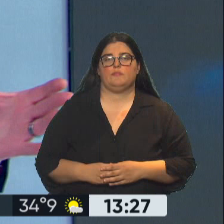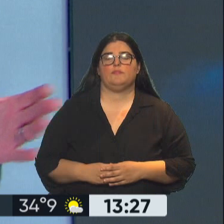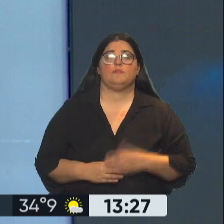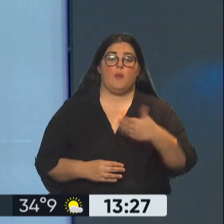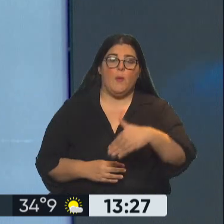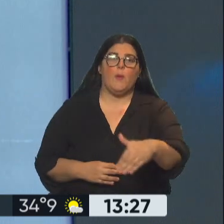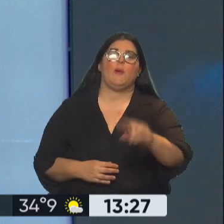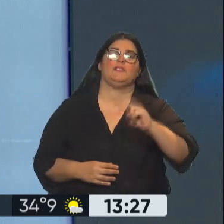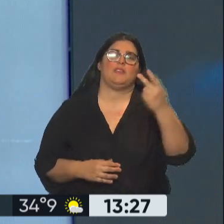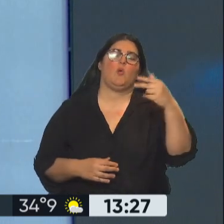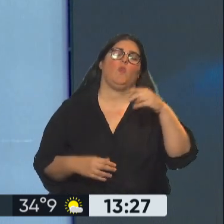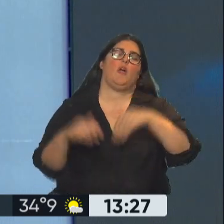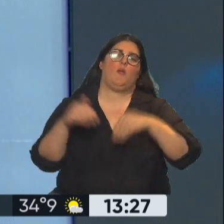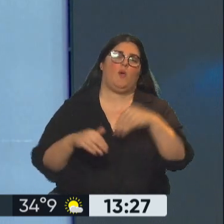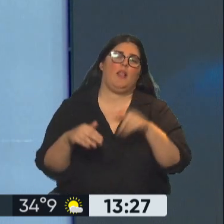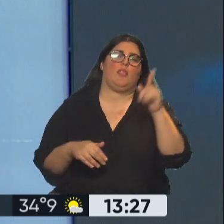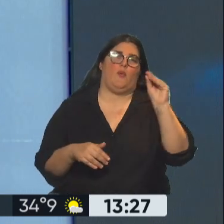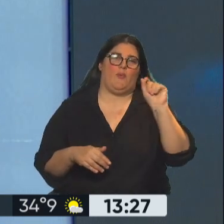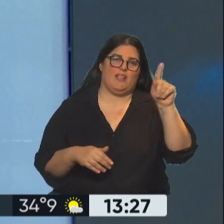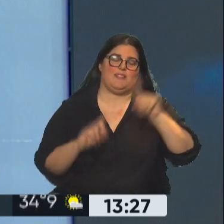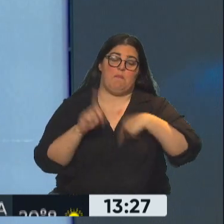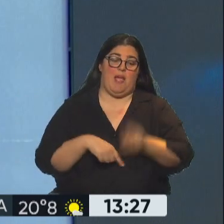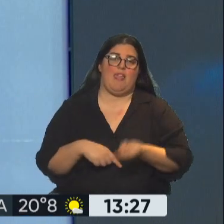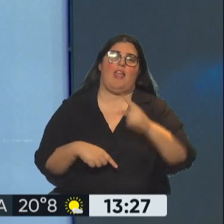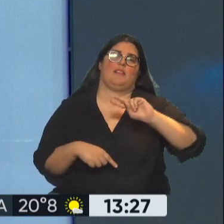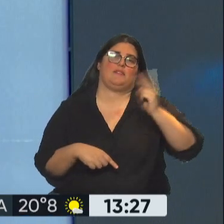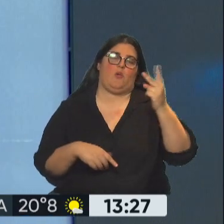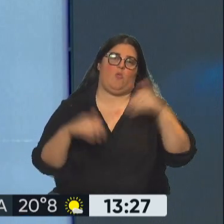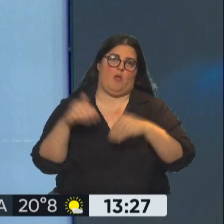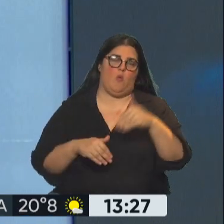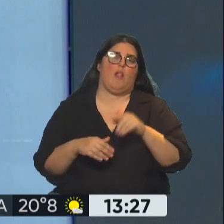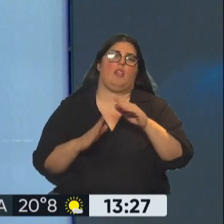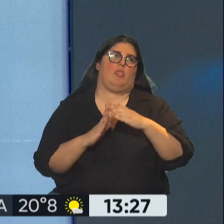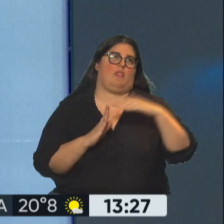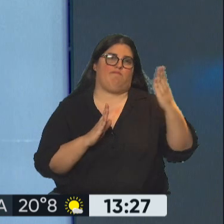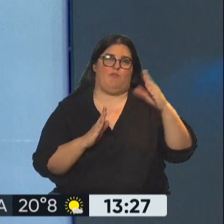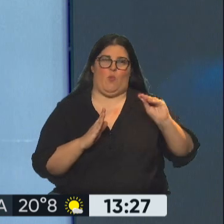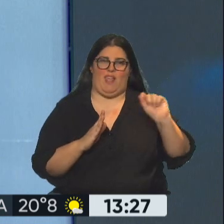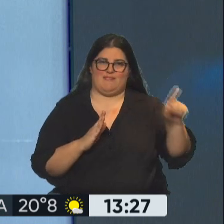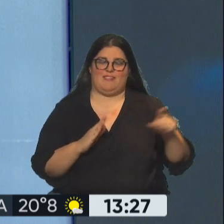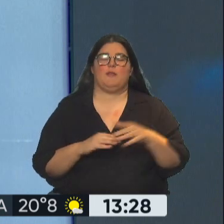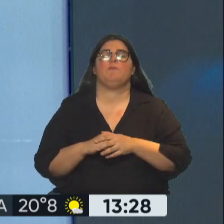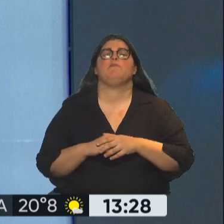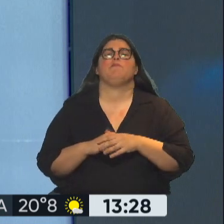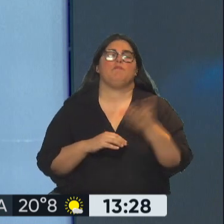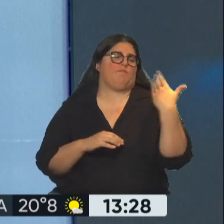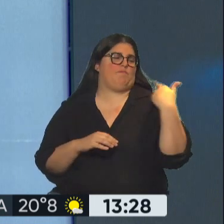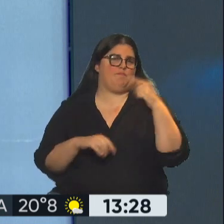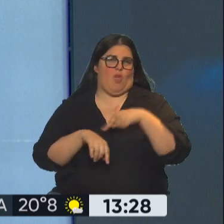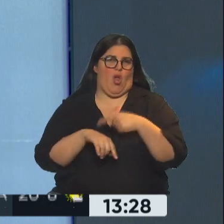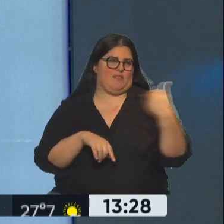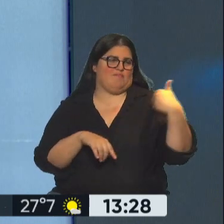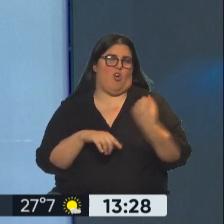A pocas horas de la segunda vuelta electoral en Brasil, mañana, balotaje en el país vecino. Esto pasaba en las últimas horas, hoy por